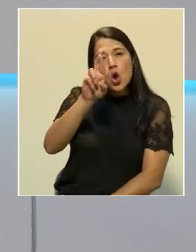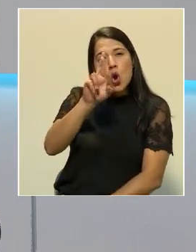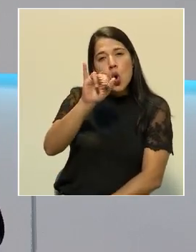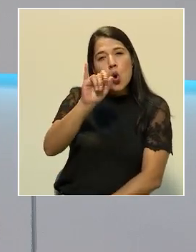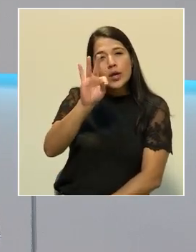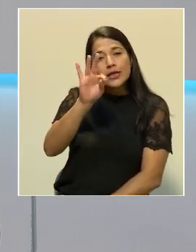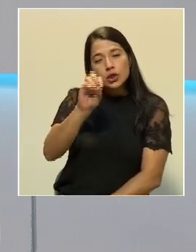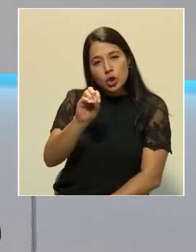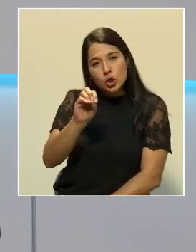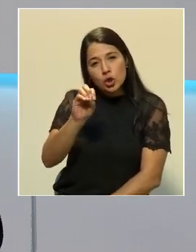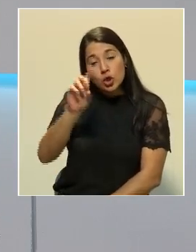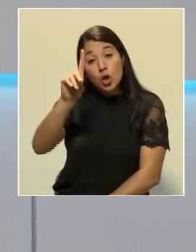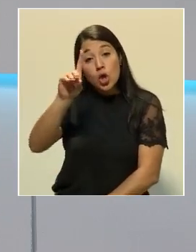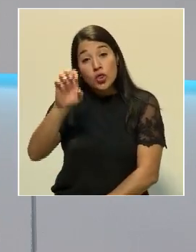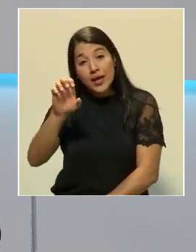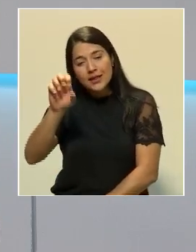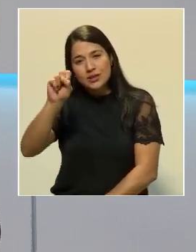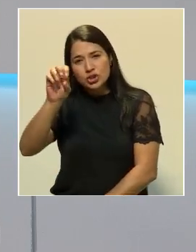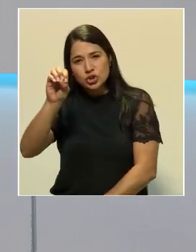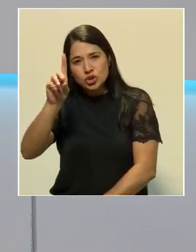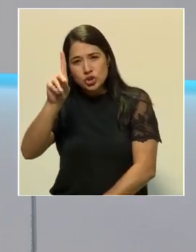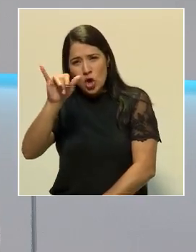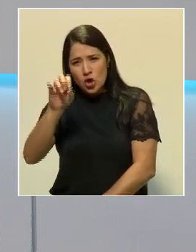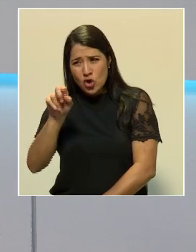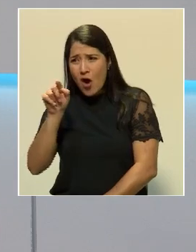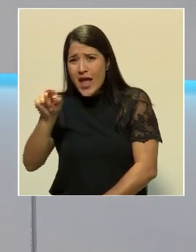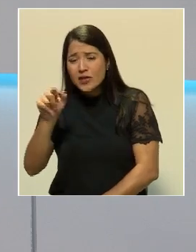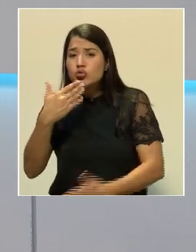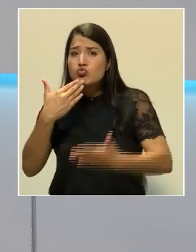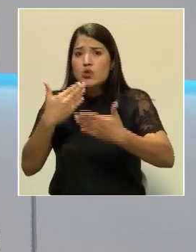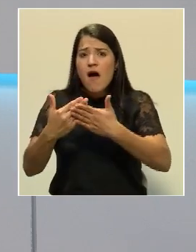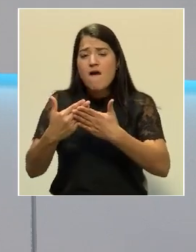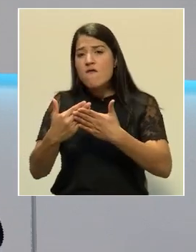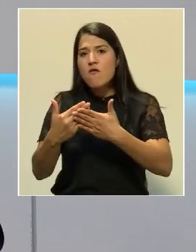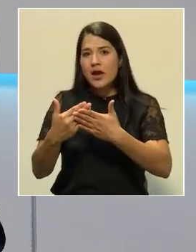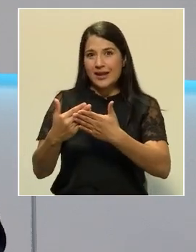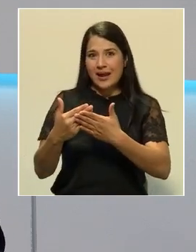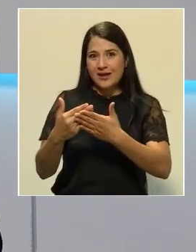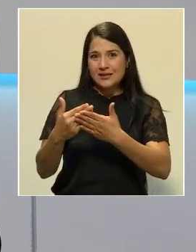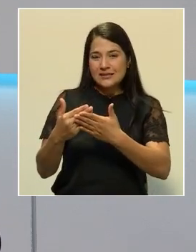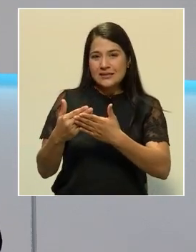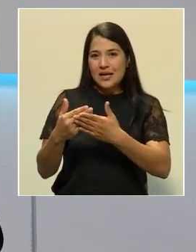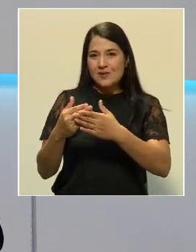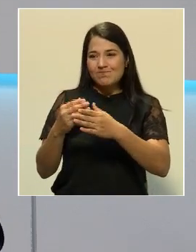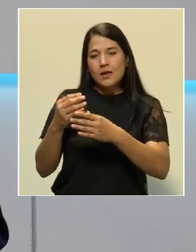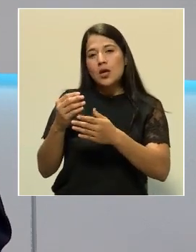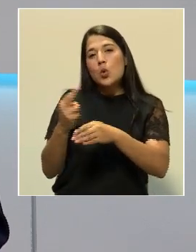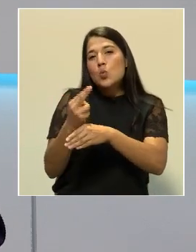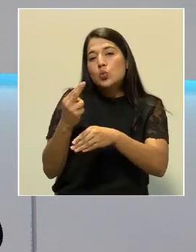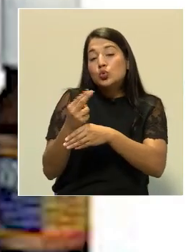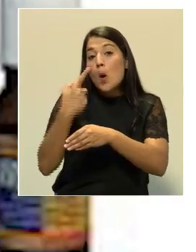de cloro sean un tratamiento eficaz contra la COVID-19.